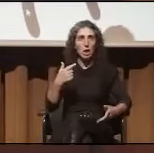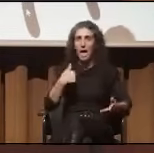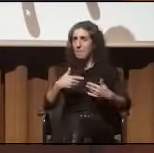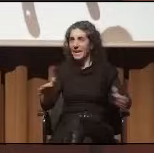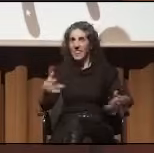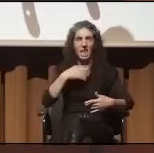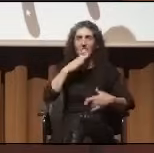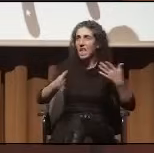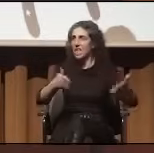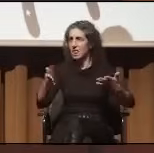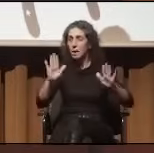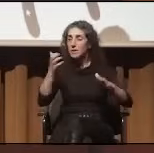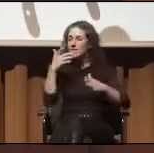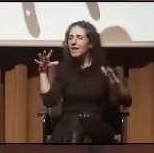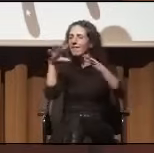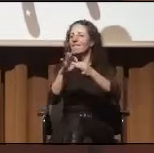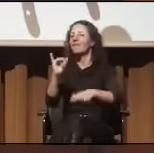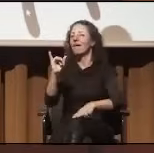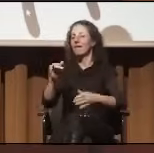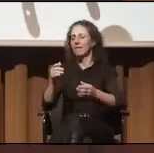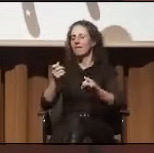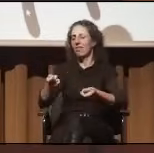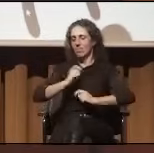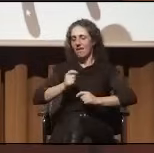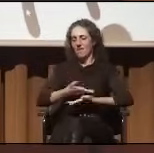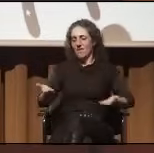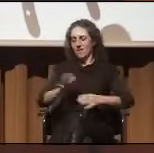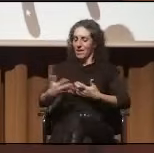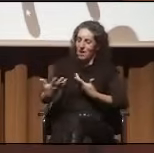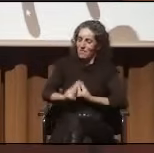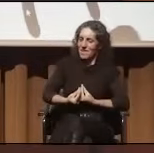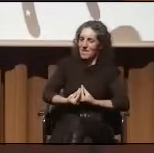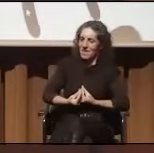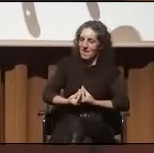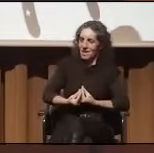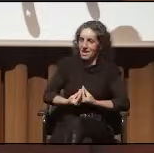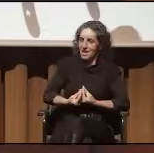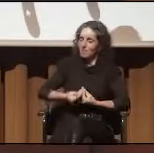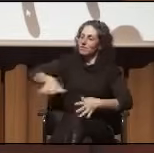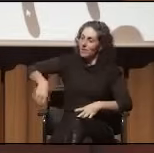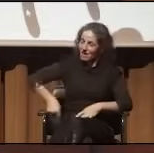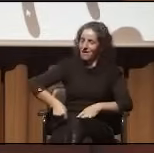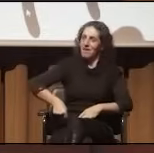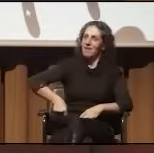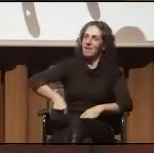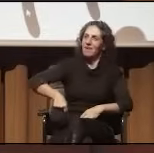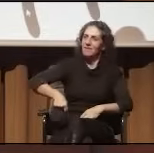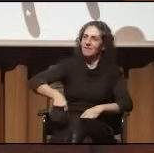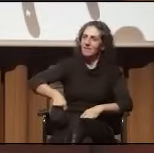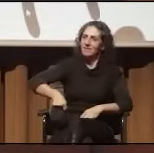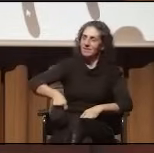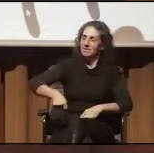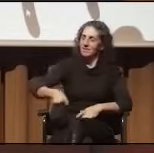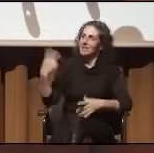Pero si estás conectado con alguien que te da la confianza para acompañarte, te coges de la mano y te lleva y vas